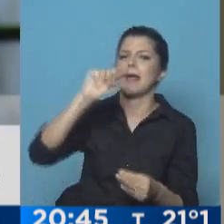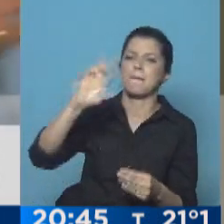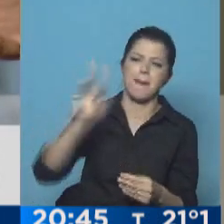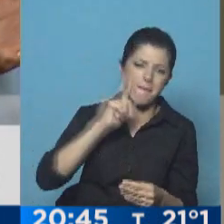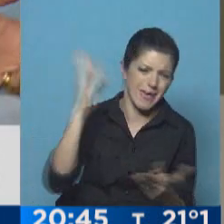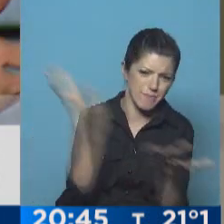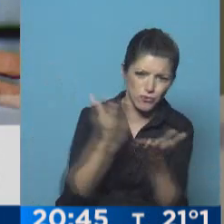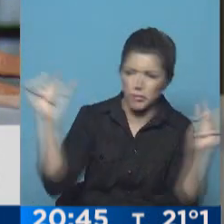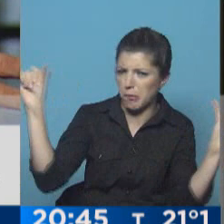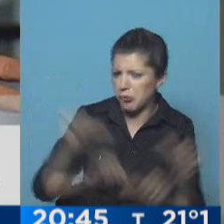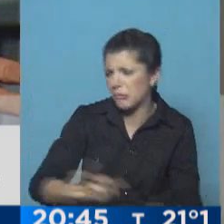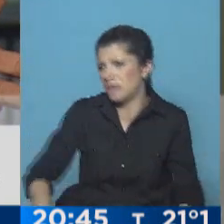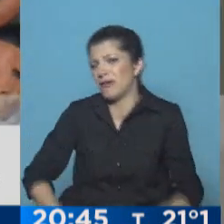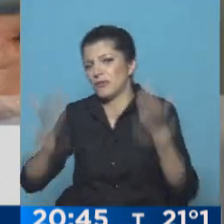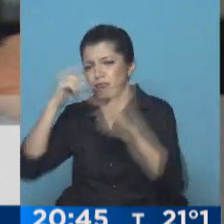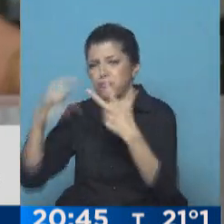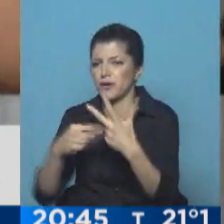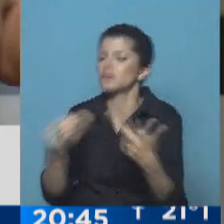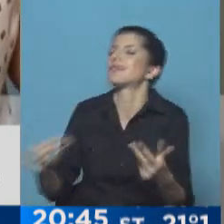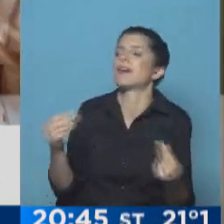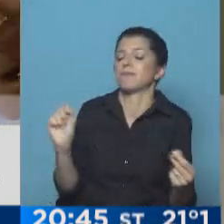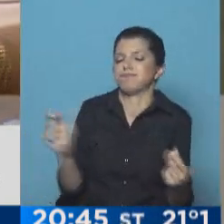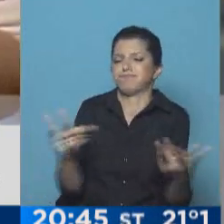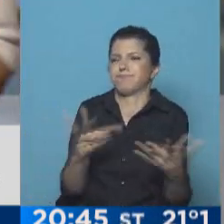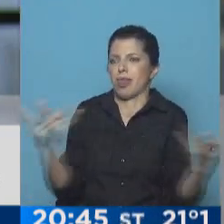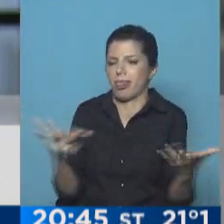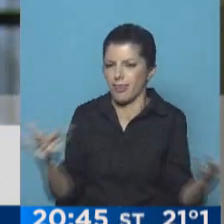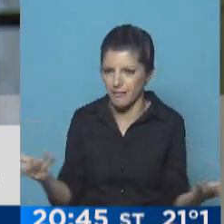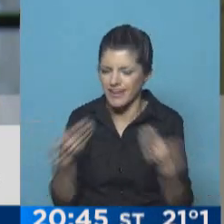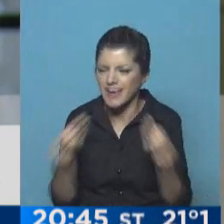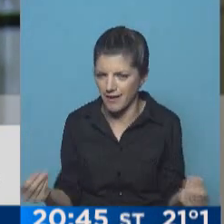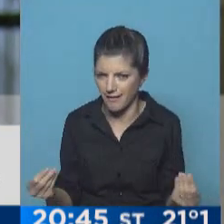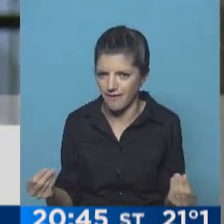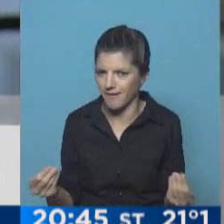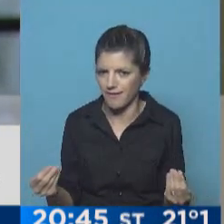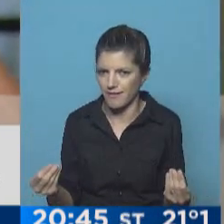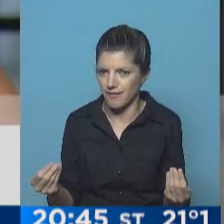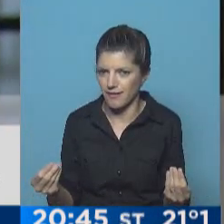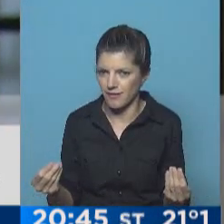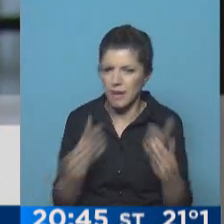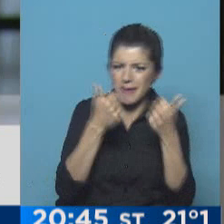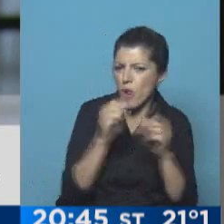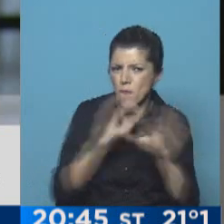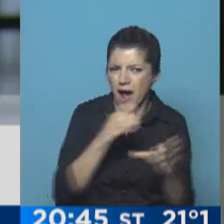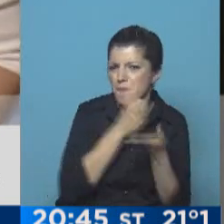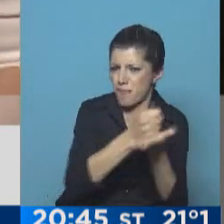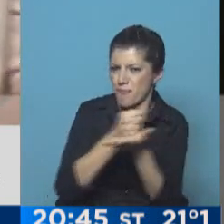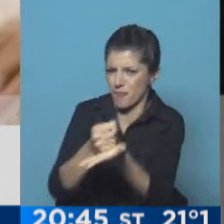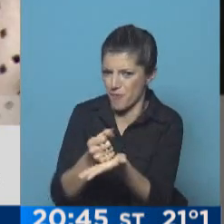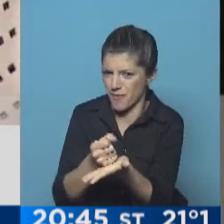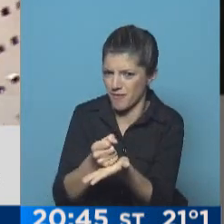inflación quedamos entonces en qué quedamos entonces en